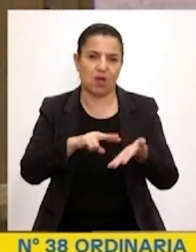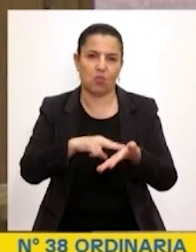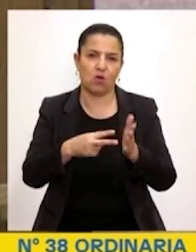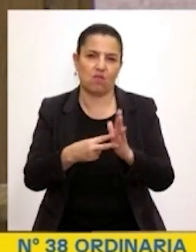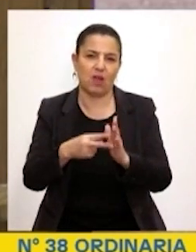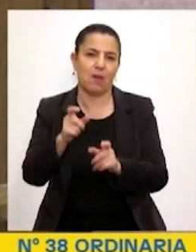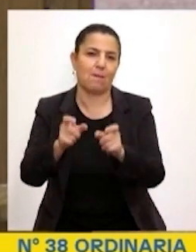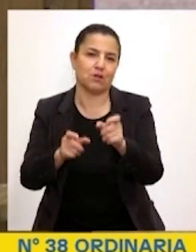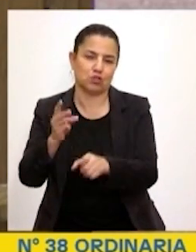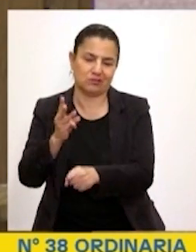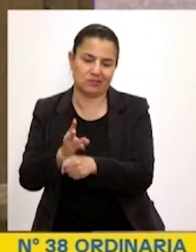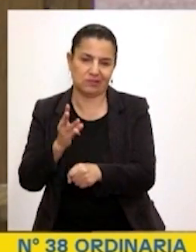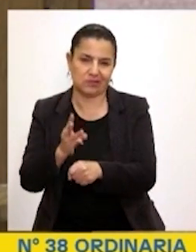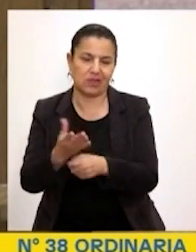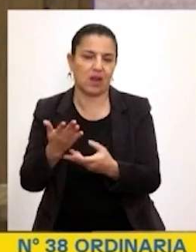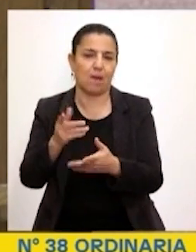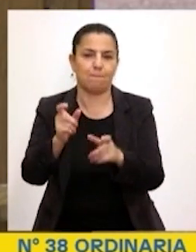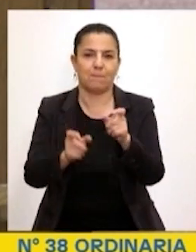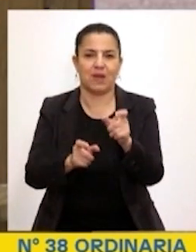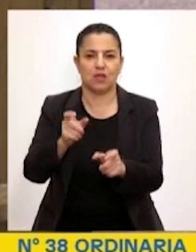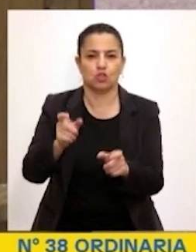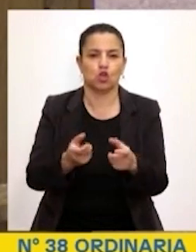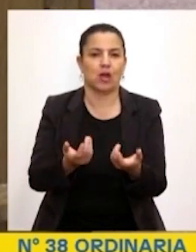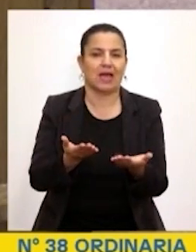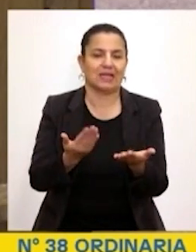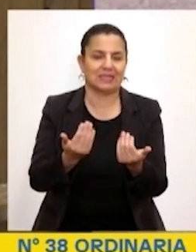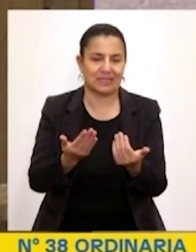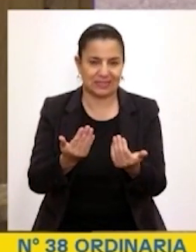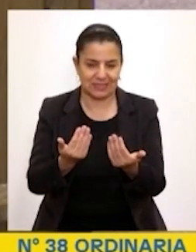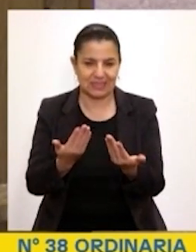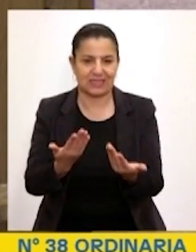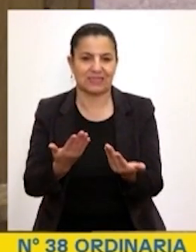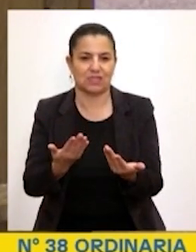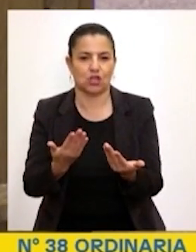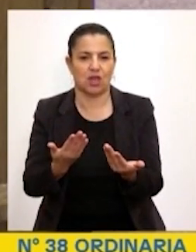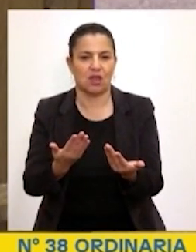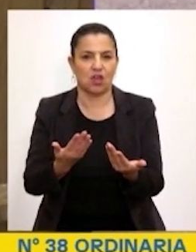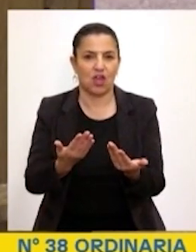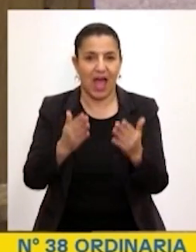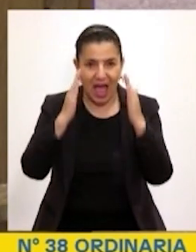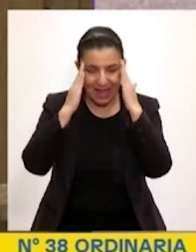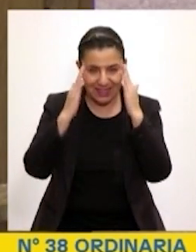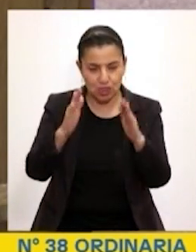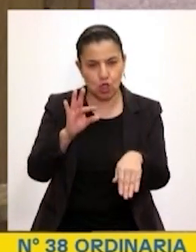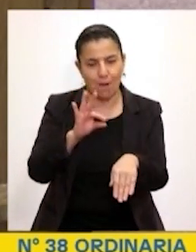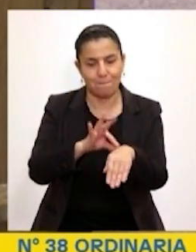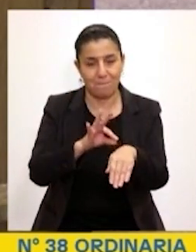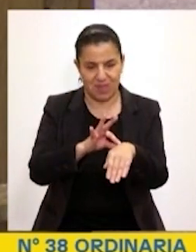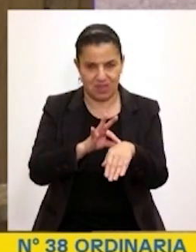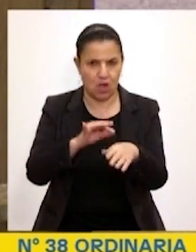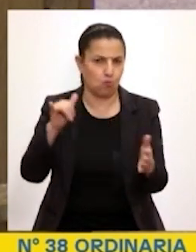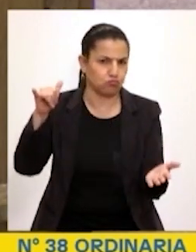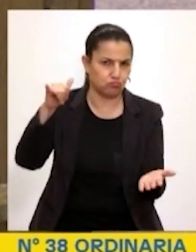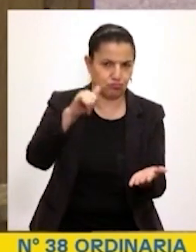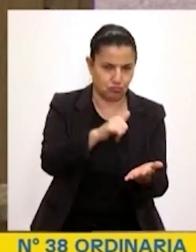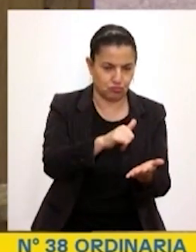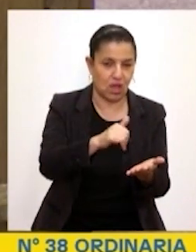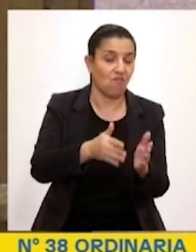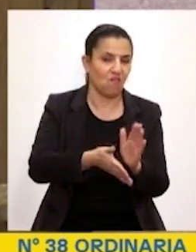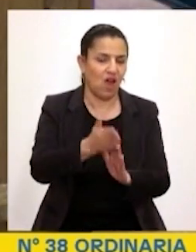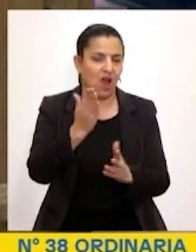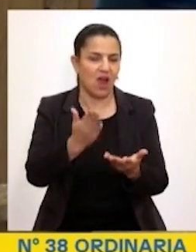personas de la tercera edad personas con requerimientos muchos de ellos de requerimientos de atenciones médicas en otra zona y que evidentemente